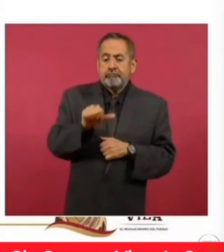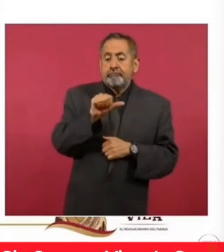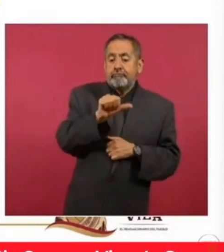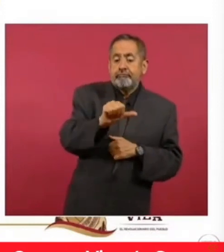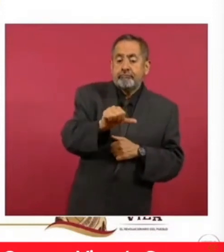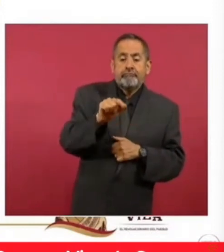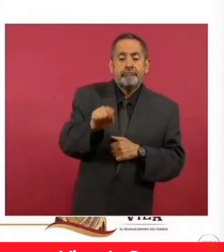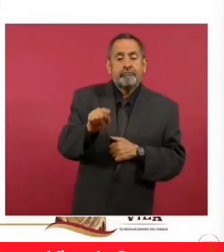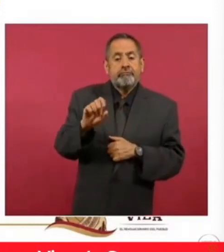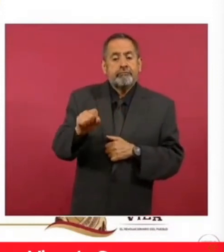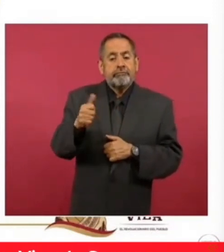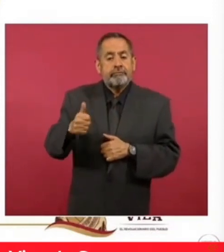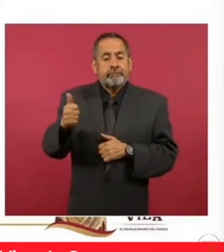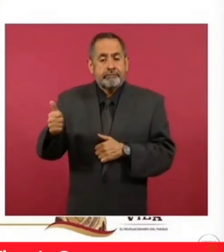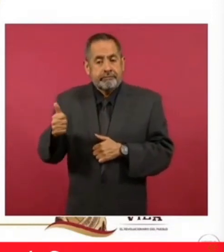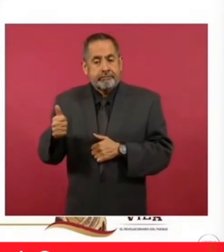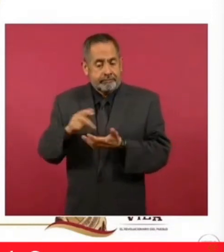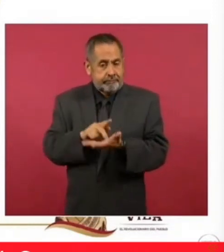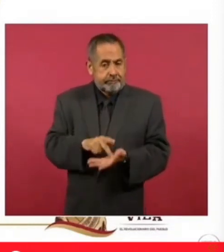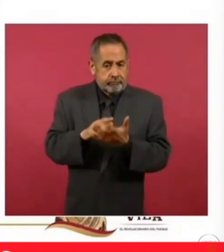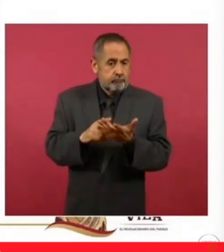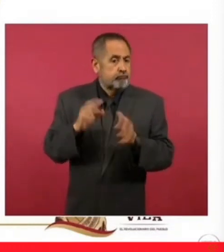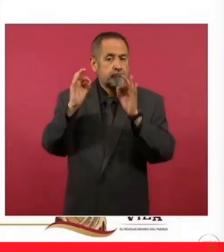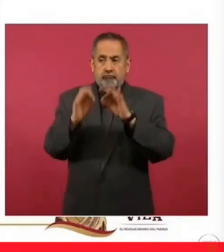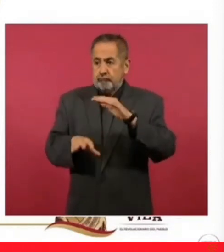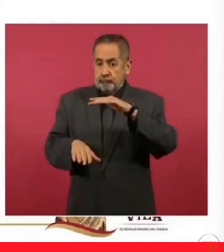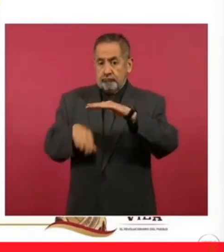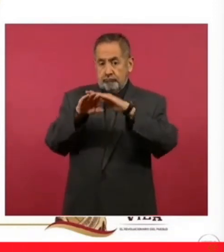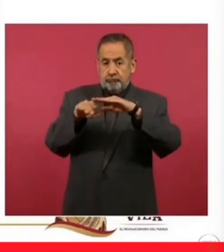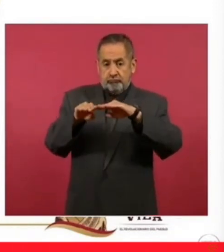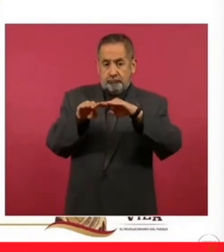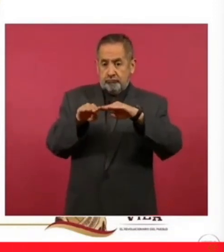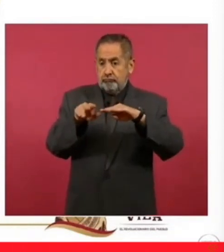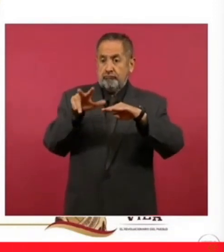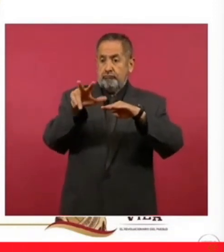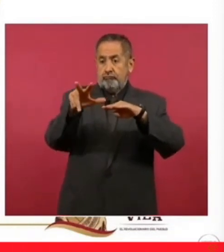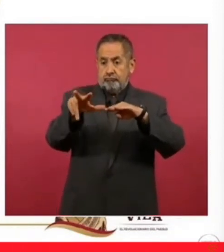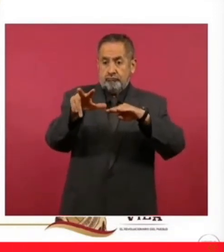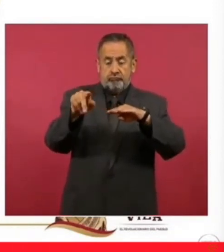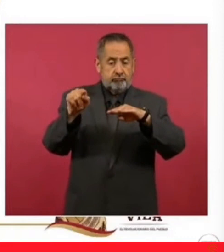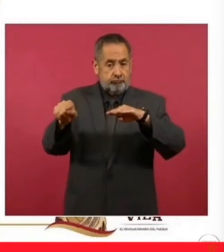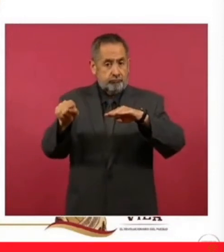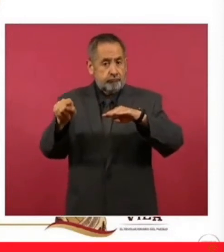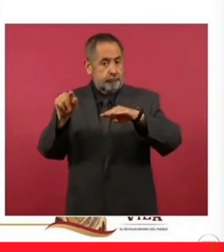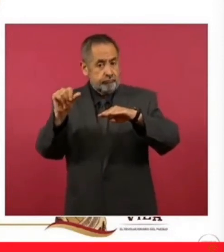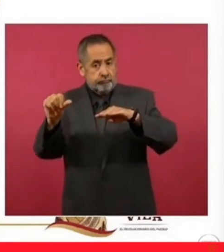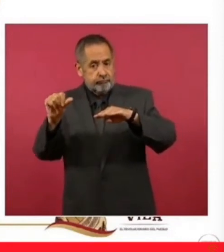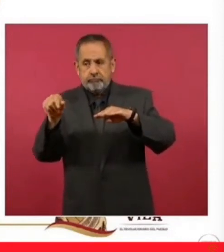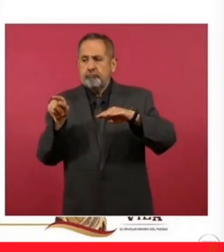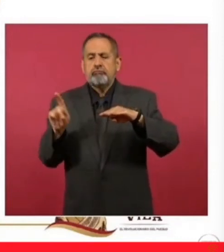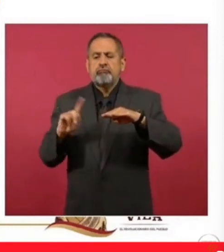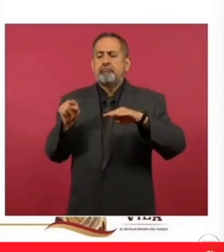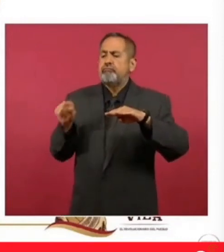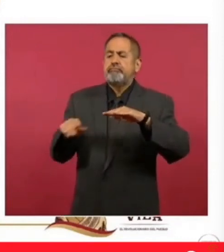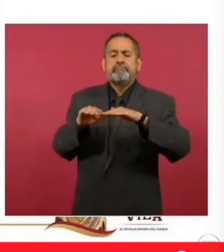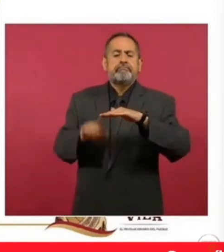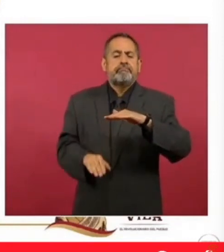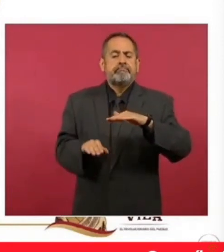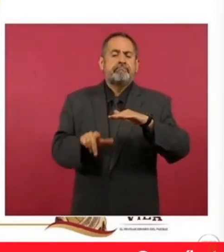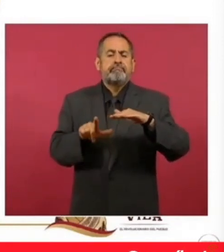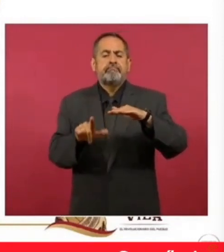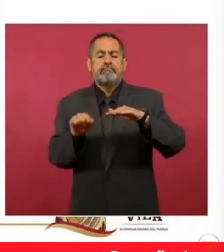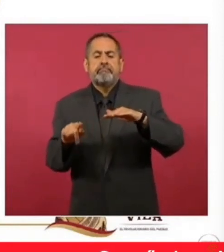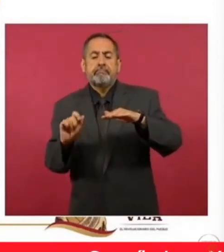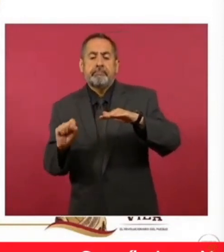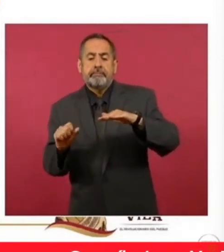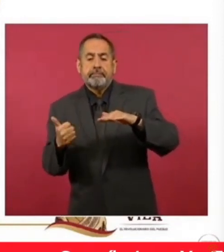con 66 centavos el kilo, cuando el precio máximo es de 18 pesos con 16 centavos. Realizamos